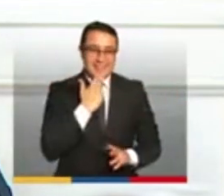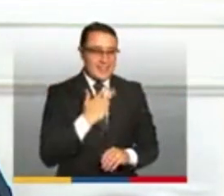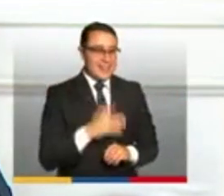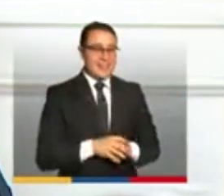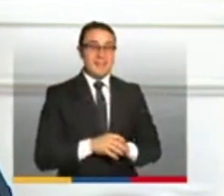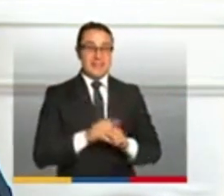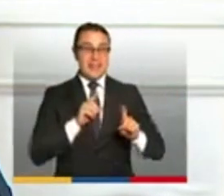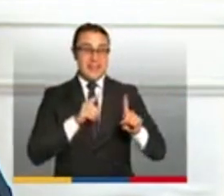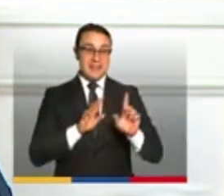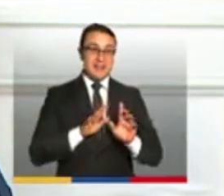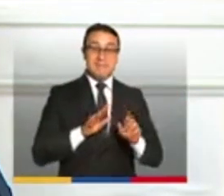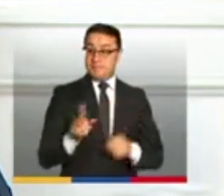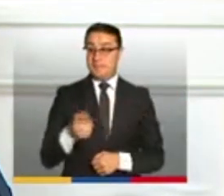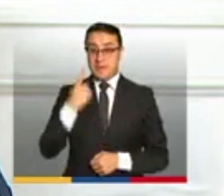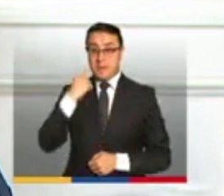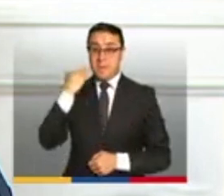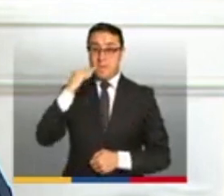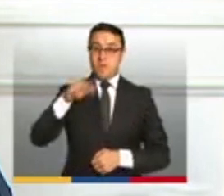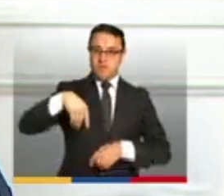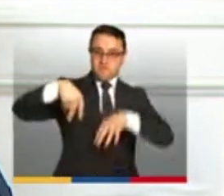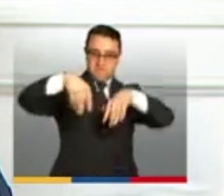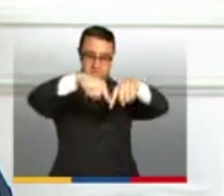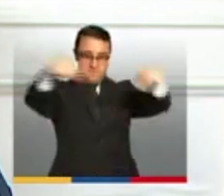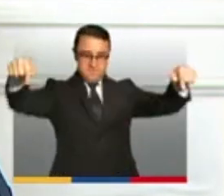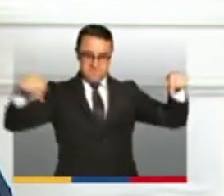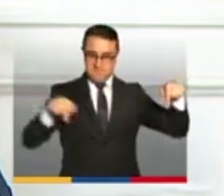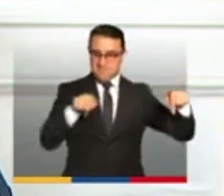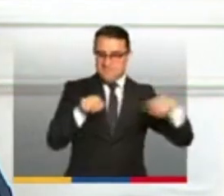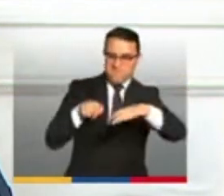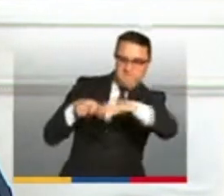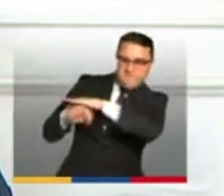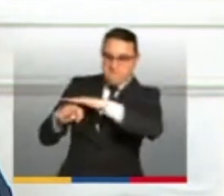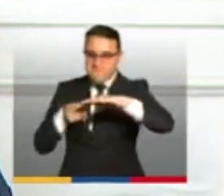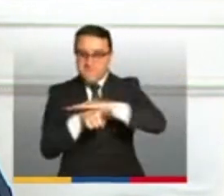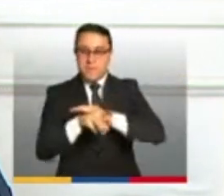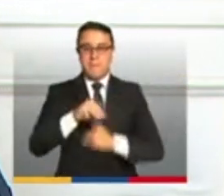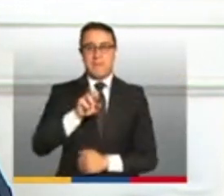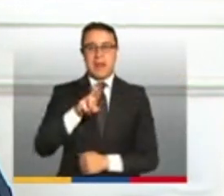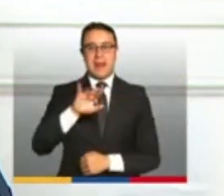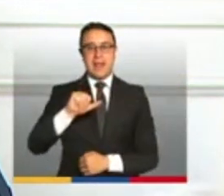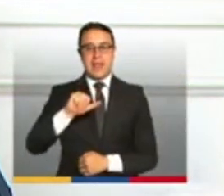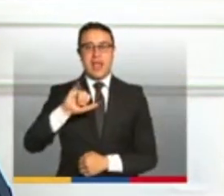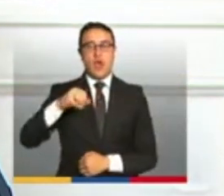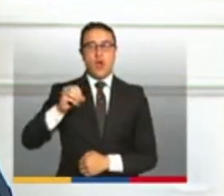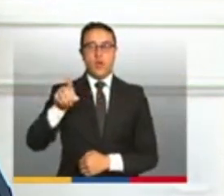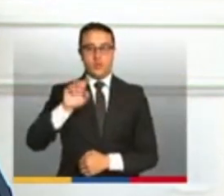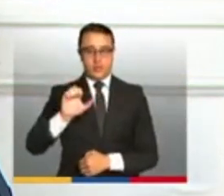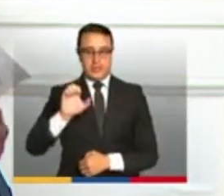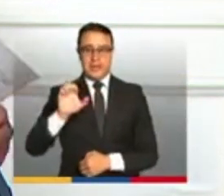Volante, María José Álvarez Espitaleta. Ahora ya.